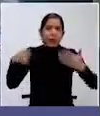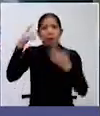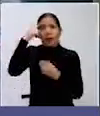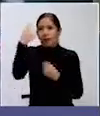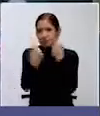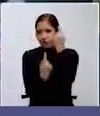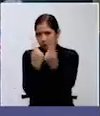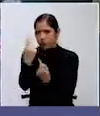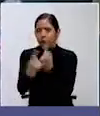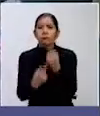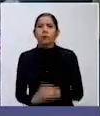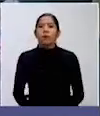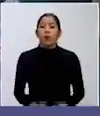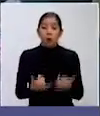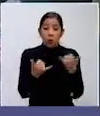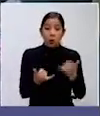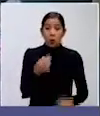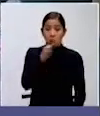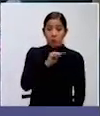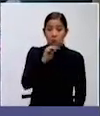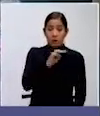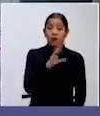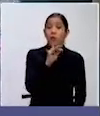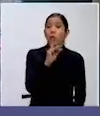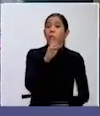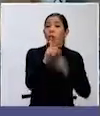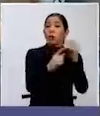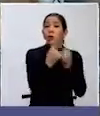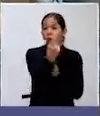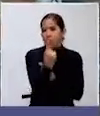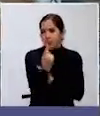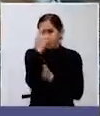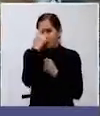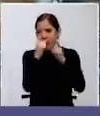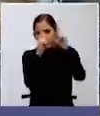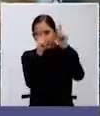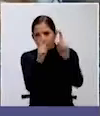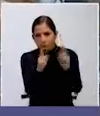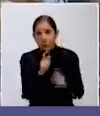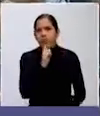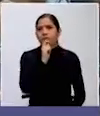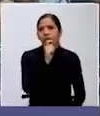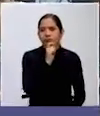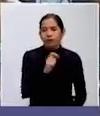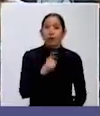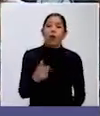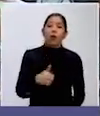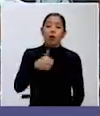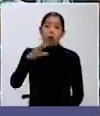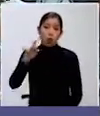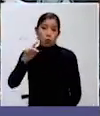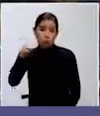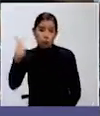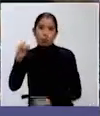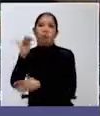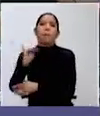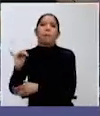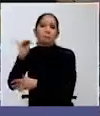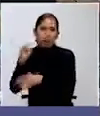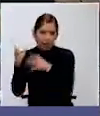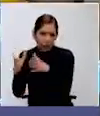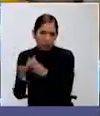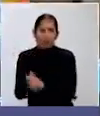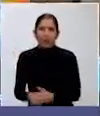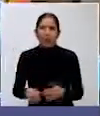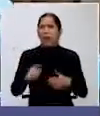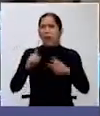este martes 8 postulantes deberán presentarse ante la comisión para brindar su entrevista, los otros 8 el día miércoles, mismas que serán sobre